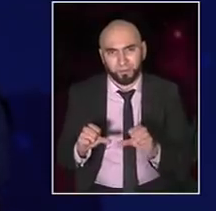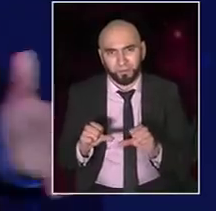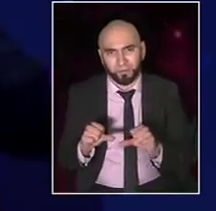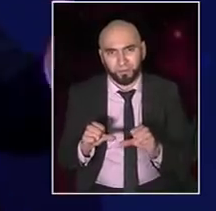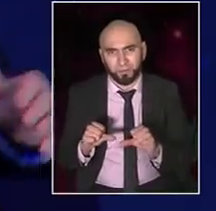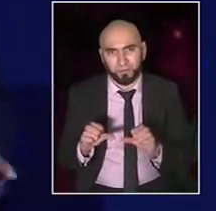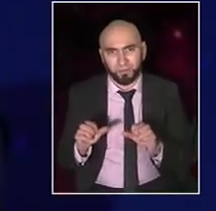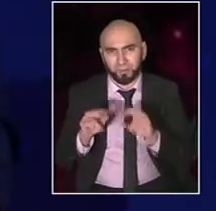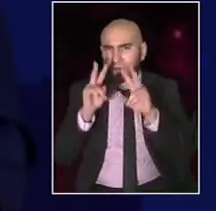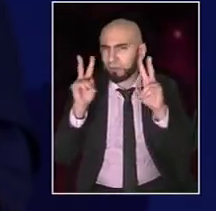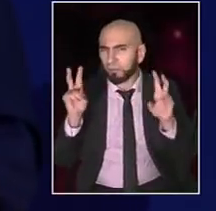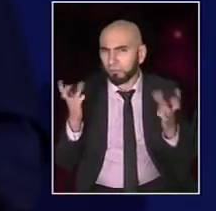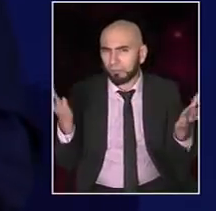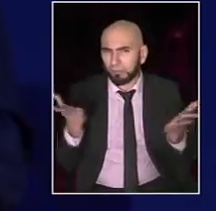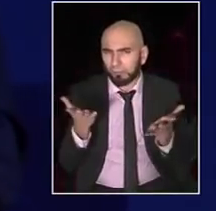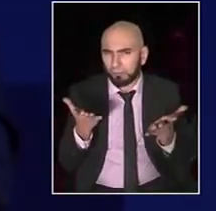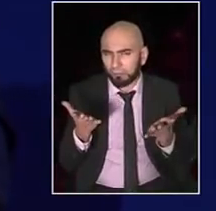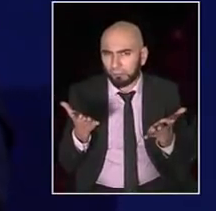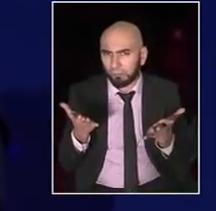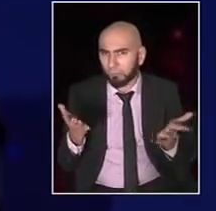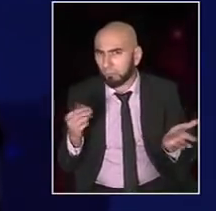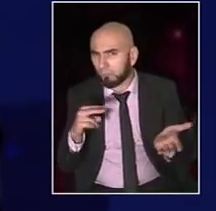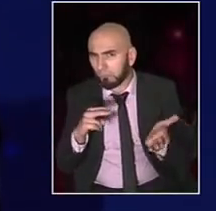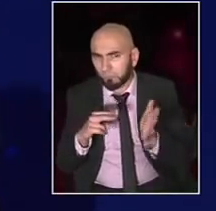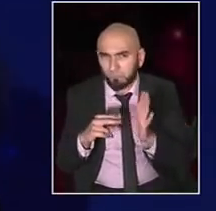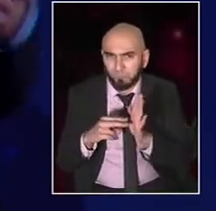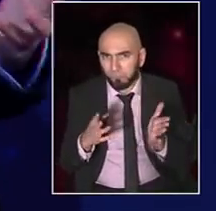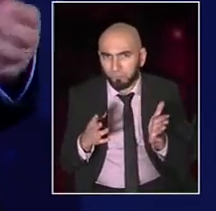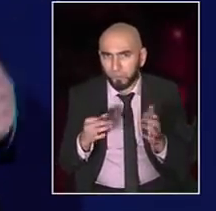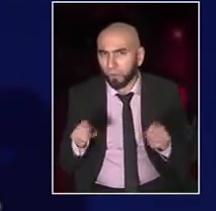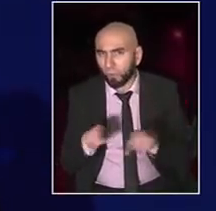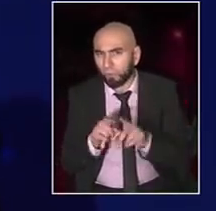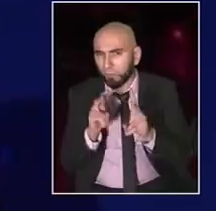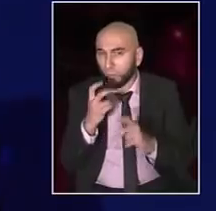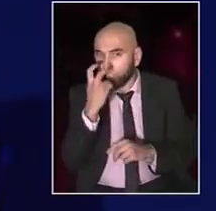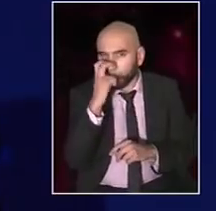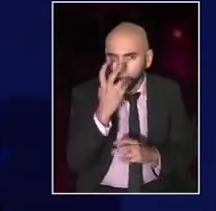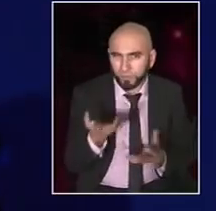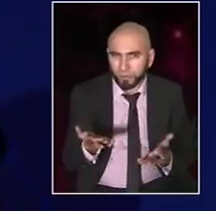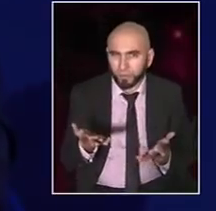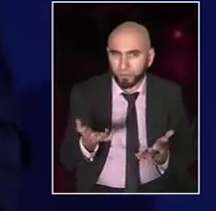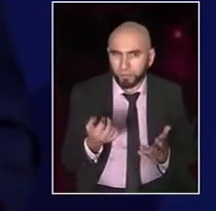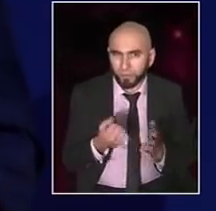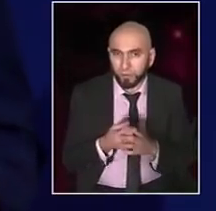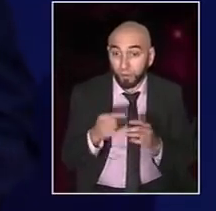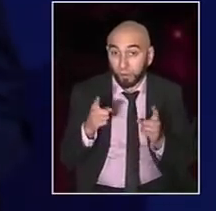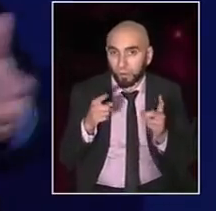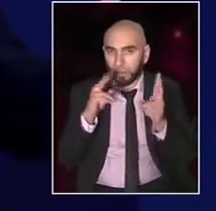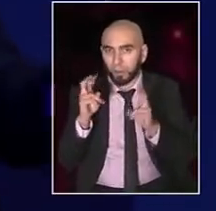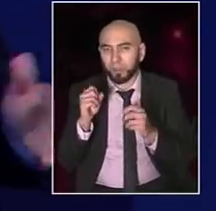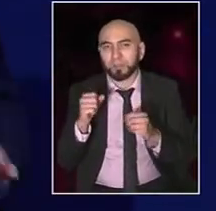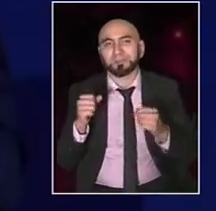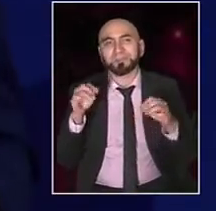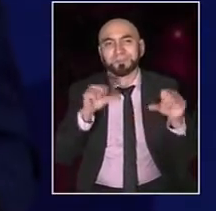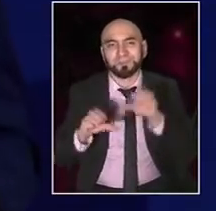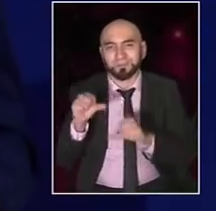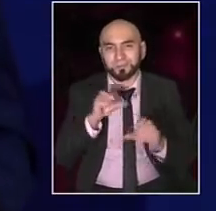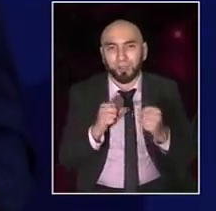que es azarosa. Hay una parte de la ciencia que es por curiosidad. Hay una parte de la ciencia básica que es